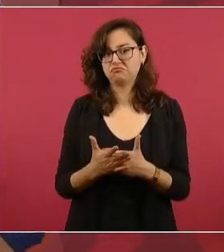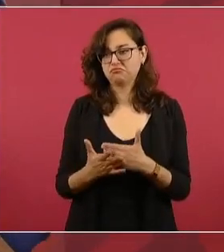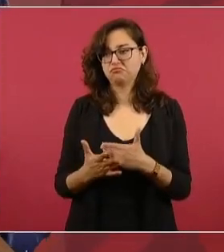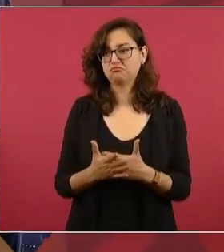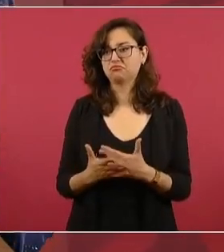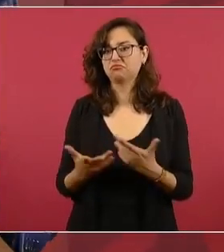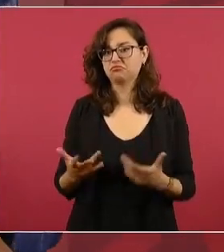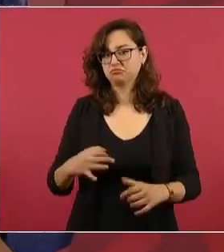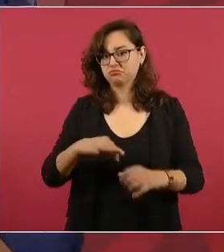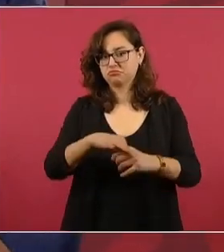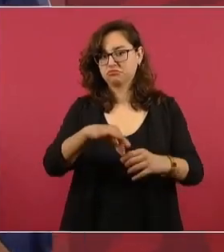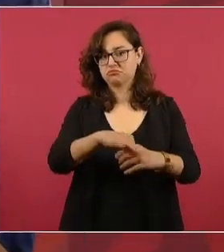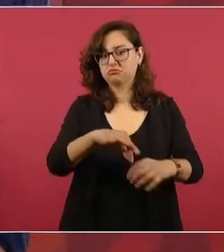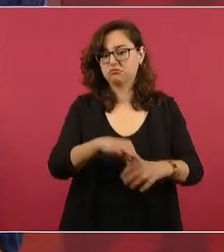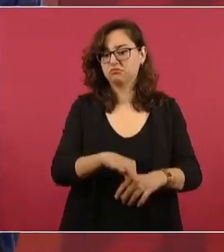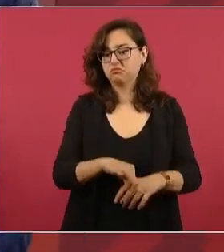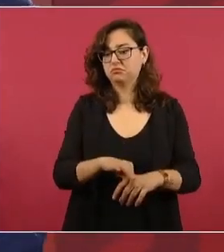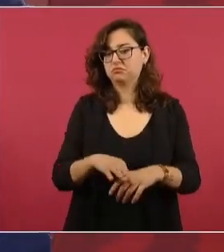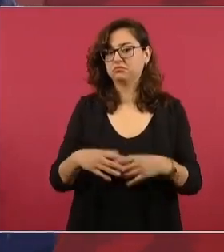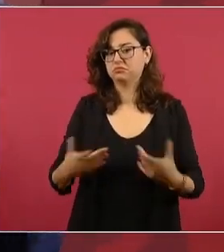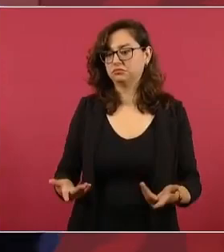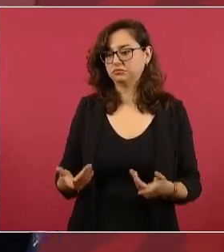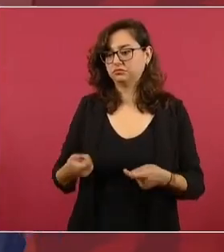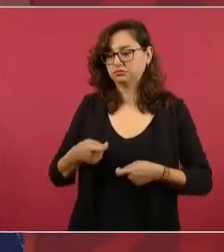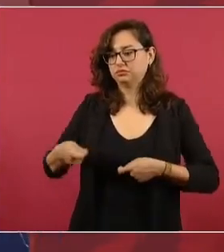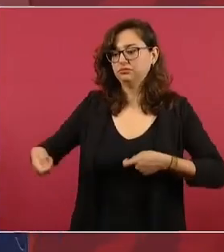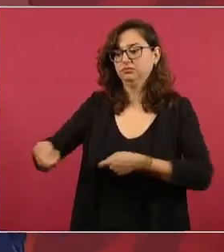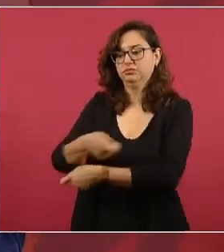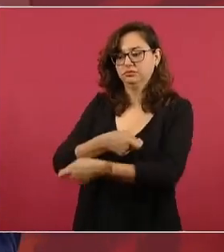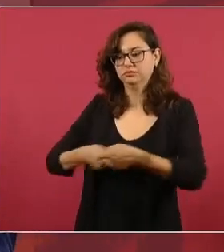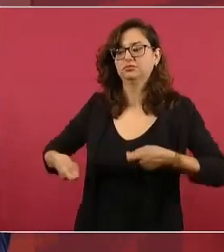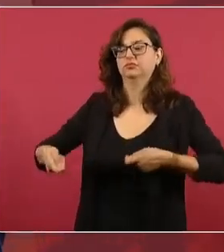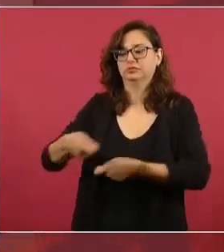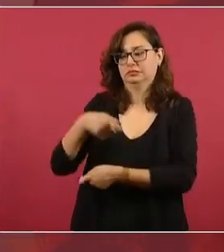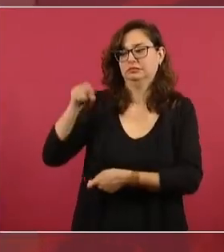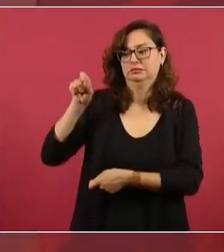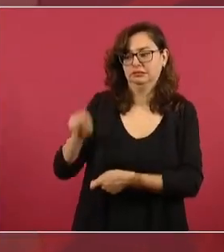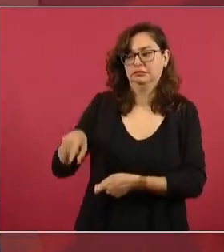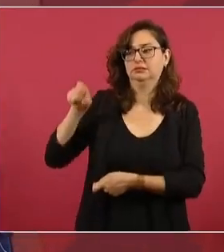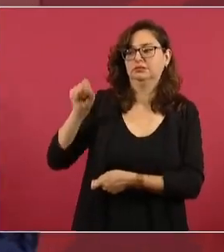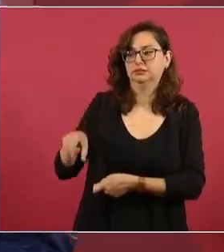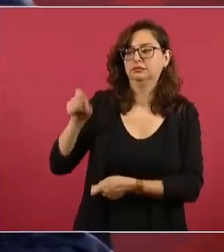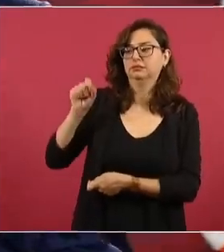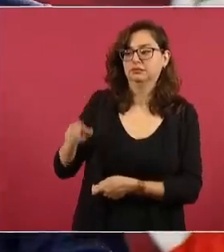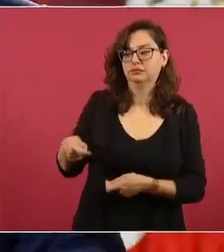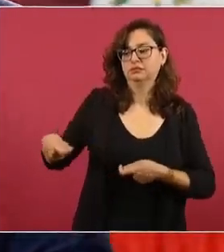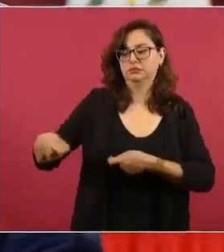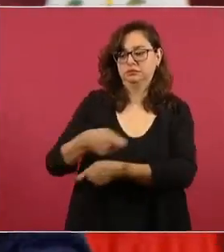y te doy tu boleta